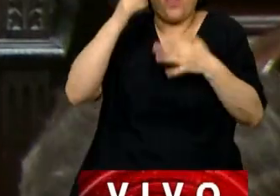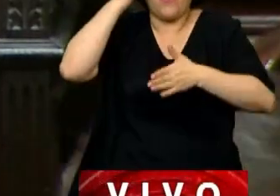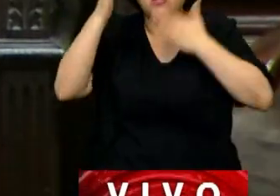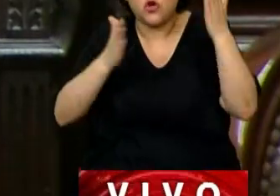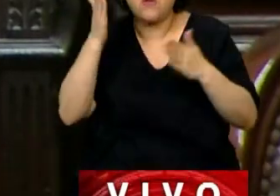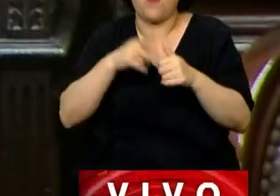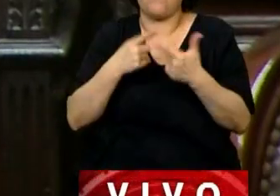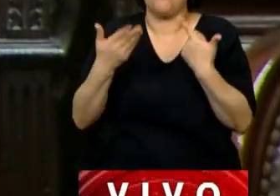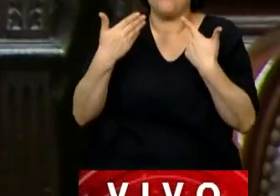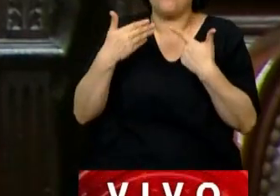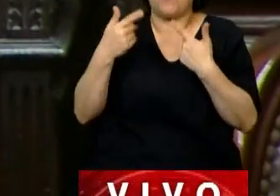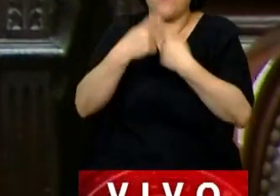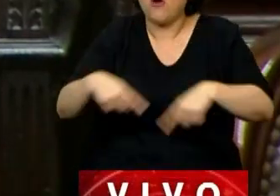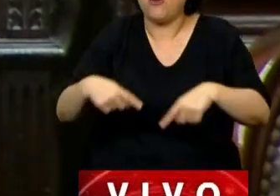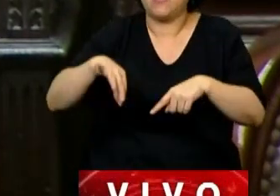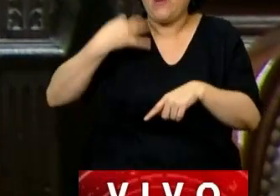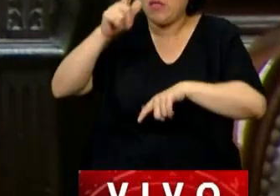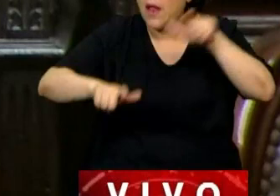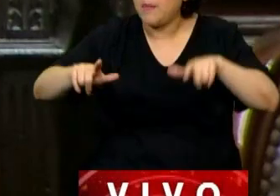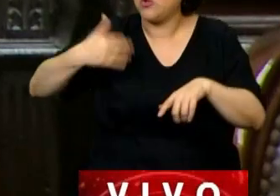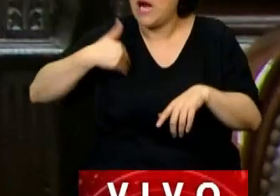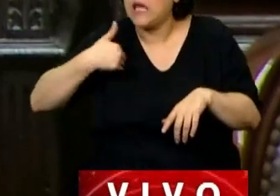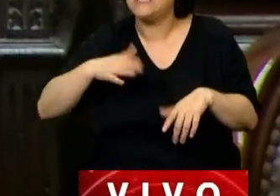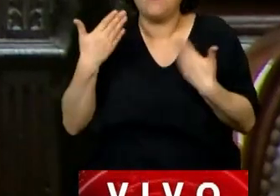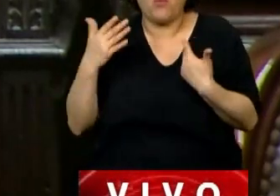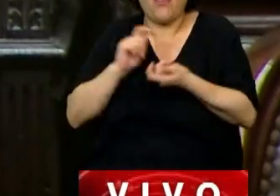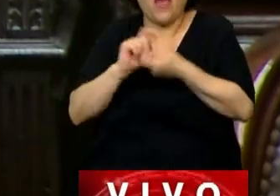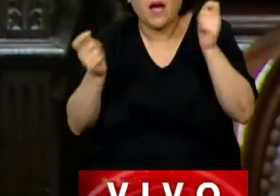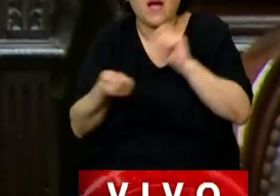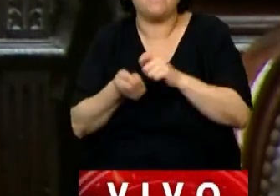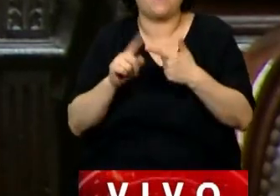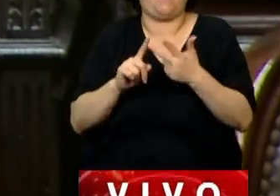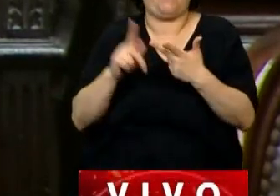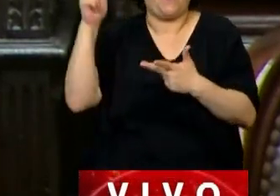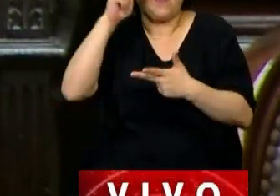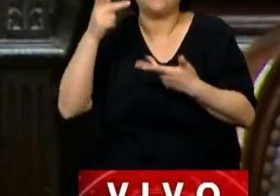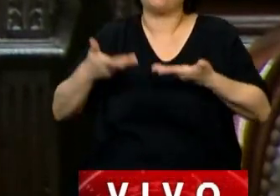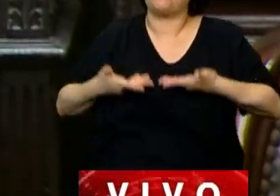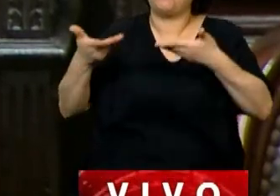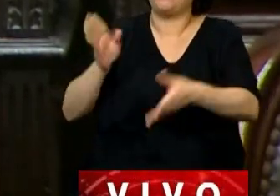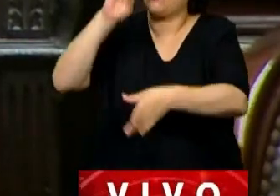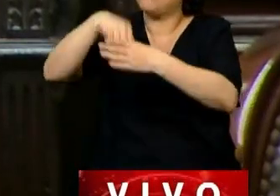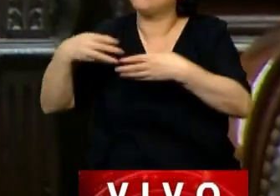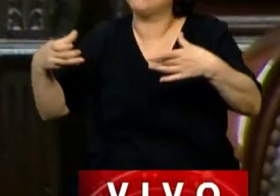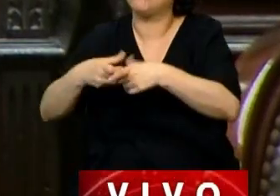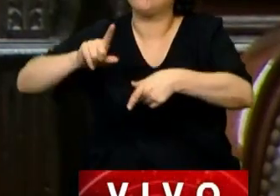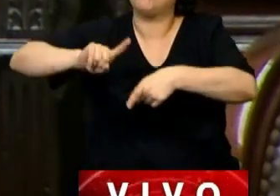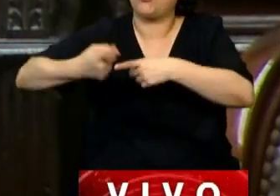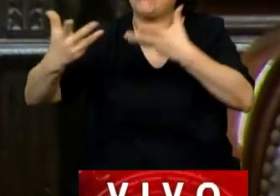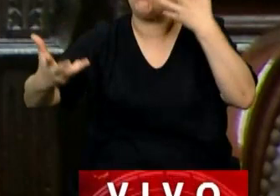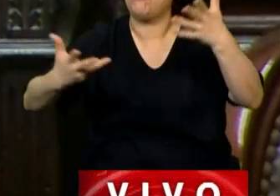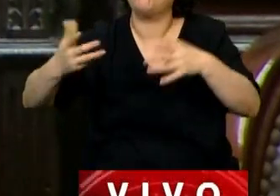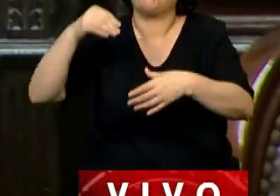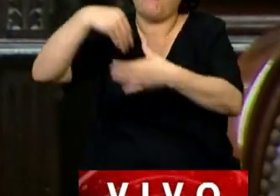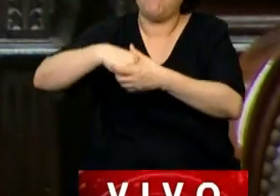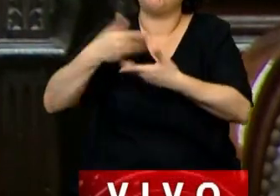acompañara la vida de los argentinos y las argentinas. Creo que fue quien nos incluyó en un proyecto político.